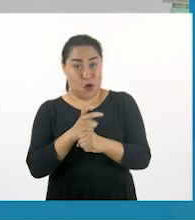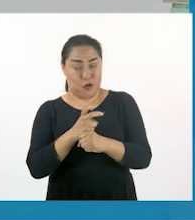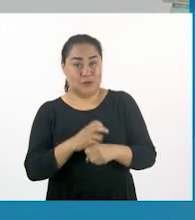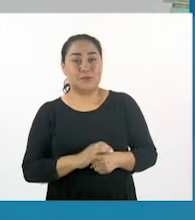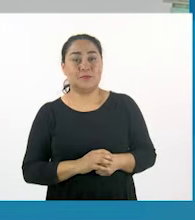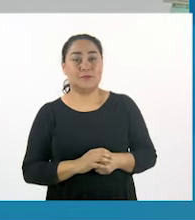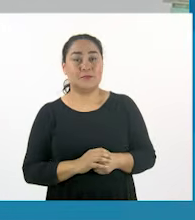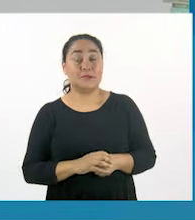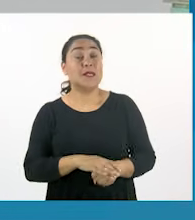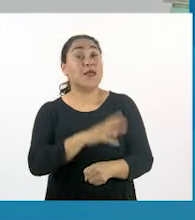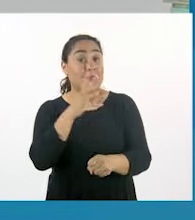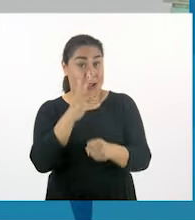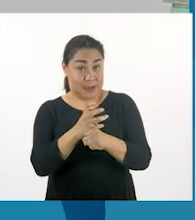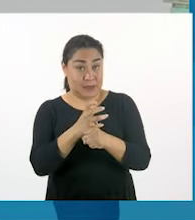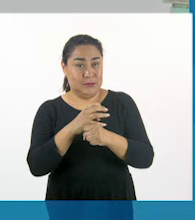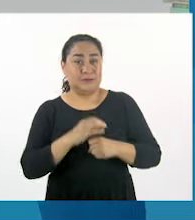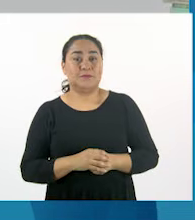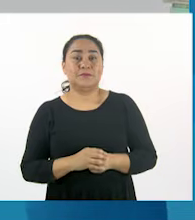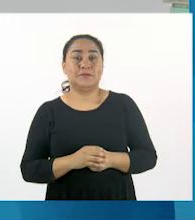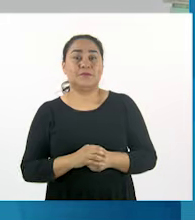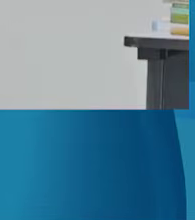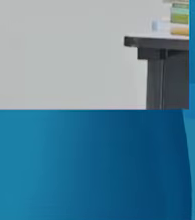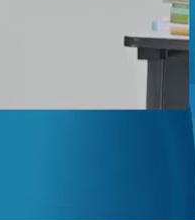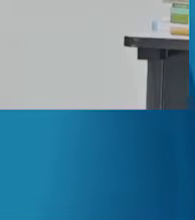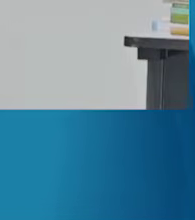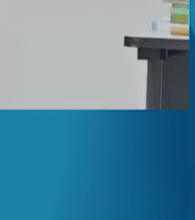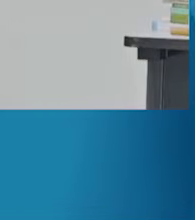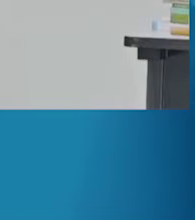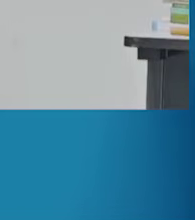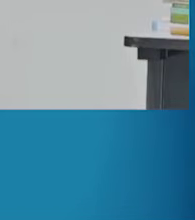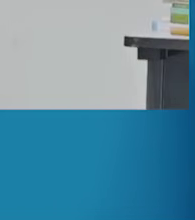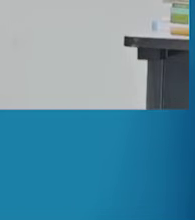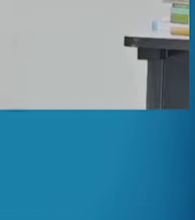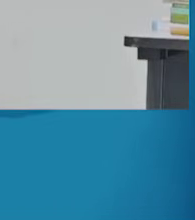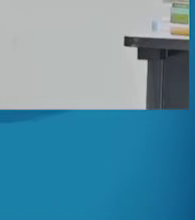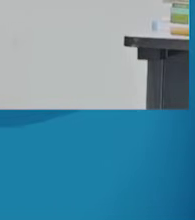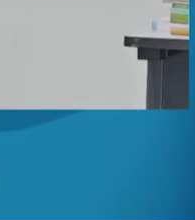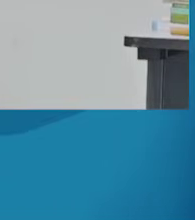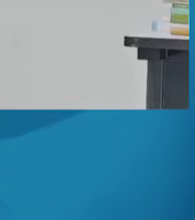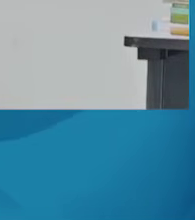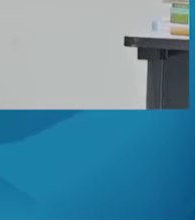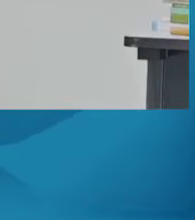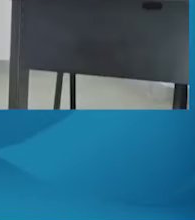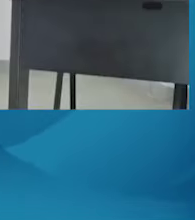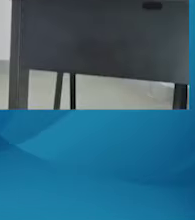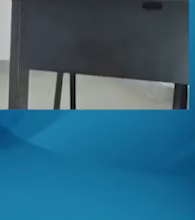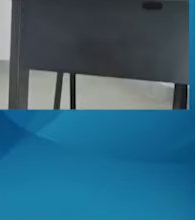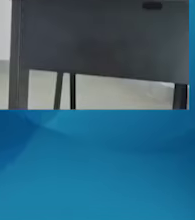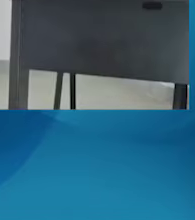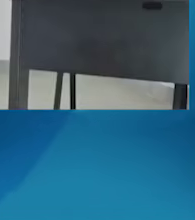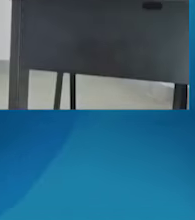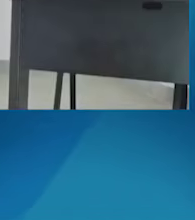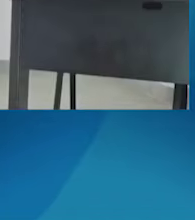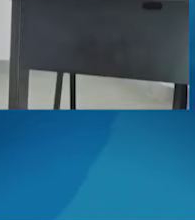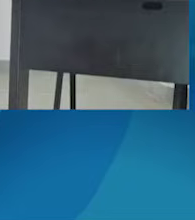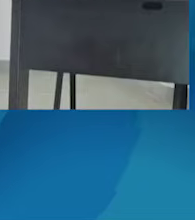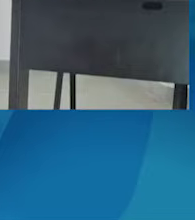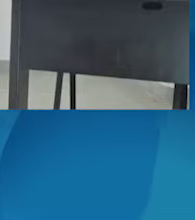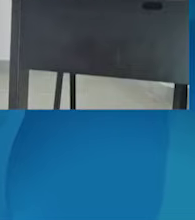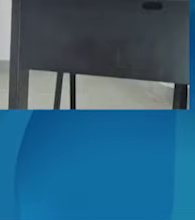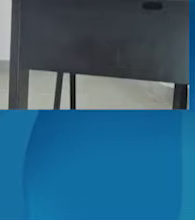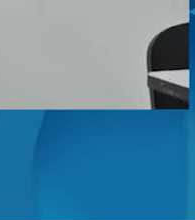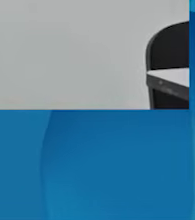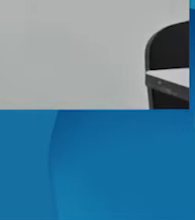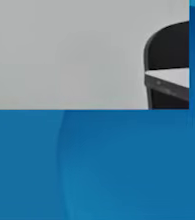Número tres a los hombros. Y número cuatro, abajo a los costados. Iniciamos ocho tiempos. Uno, dos,